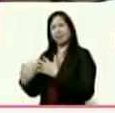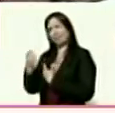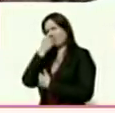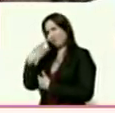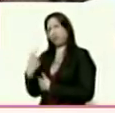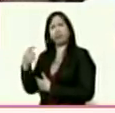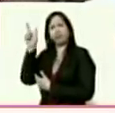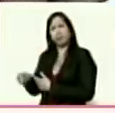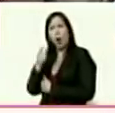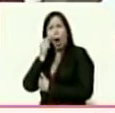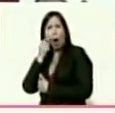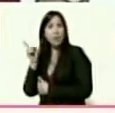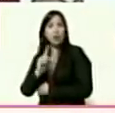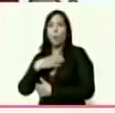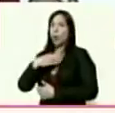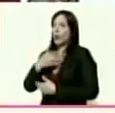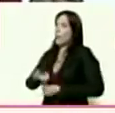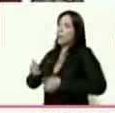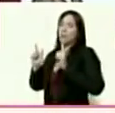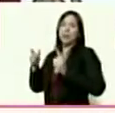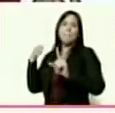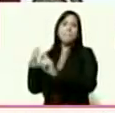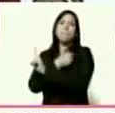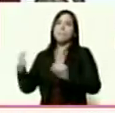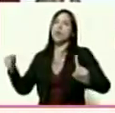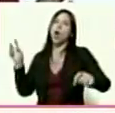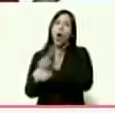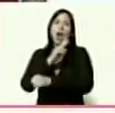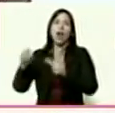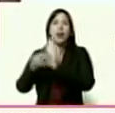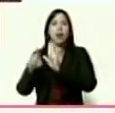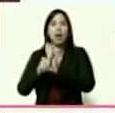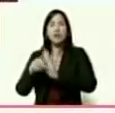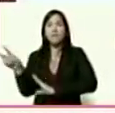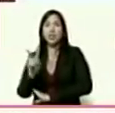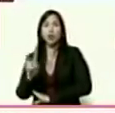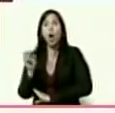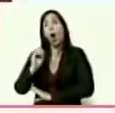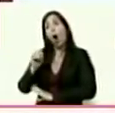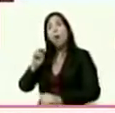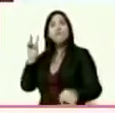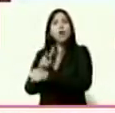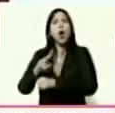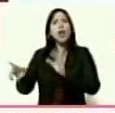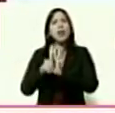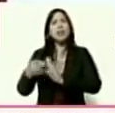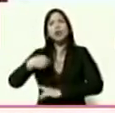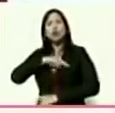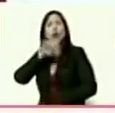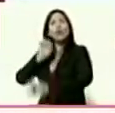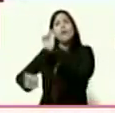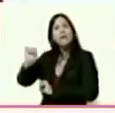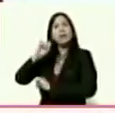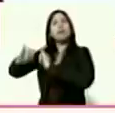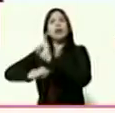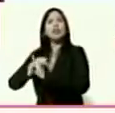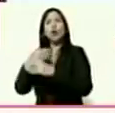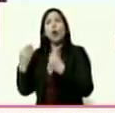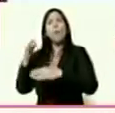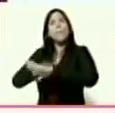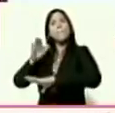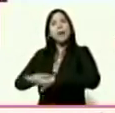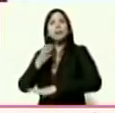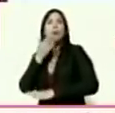podemos es permitir que se violen las leyes venezolanas o se violen las leyes que dependan de nosotros, internacionales, como en este caso la